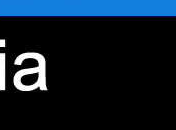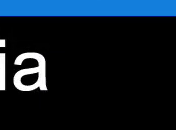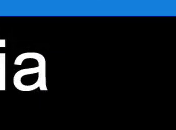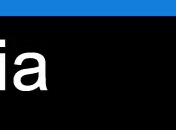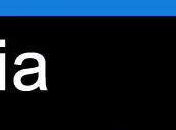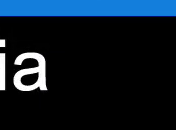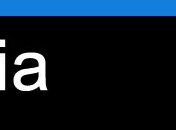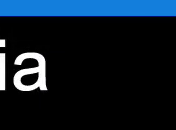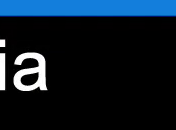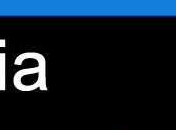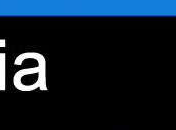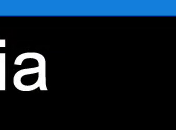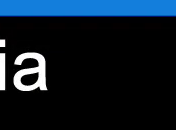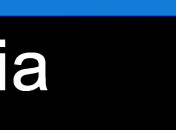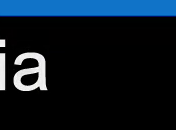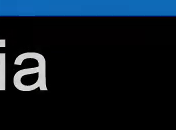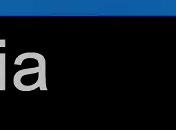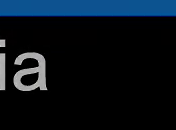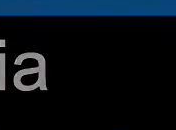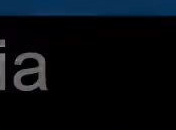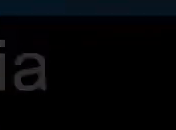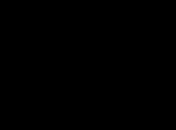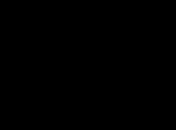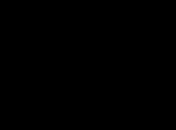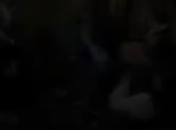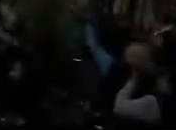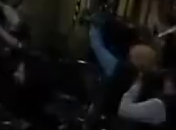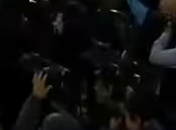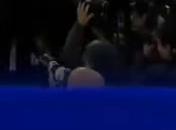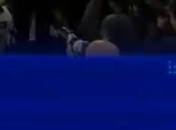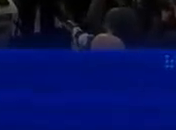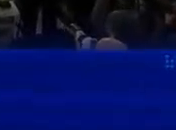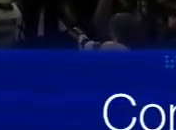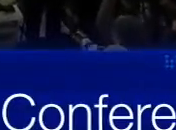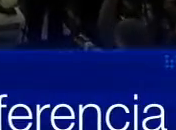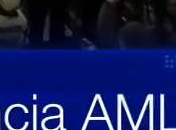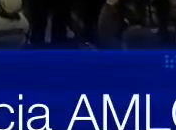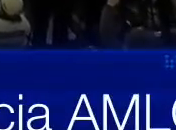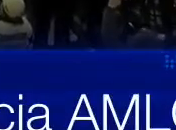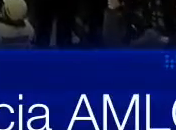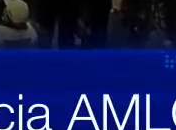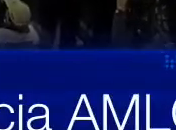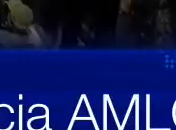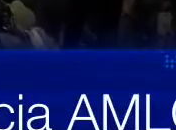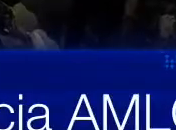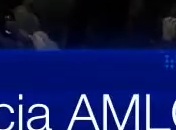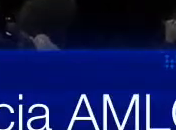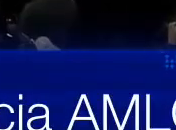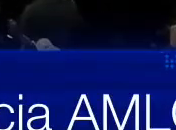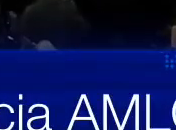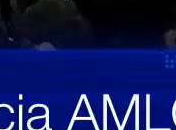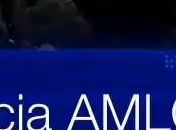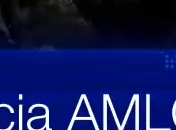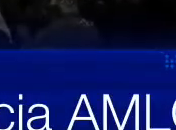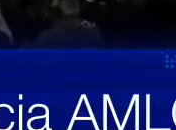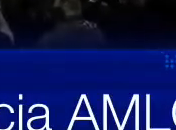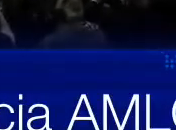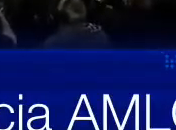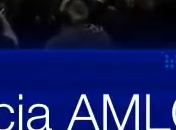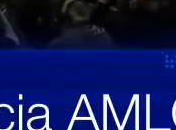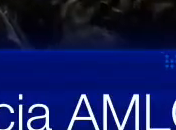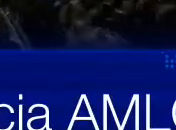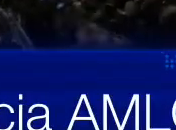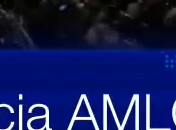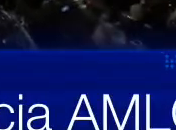En la conferencia de hoy, el presidente Andrés Manuel López Obrador. El día de hoy vamos a dar a conocer